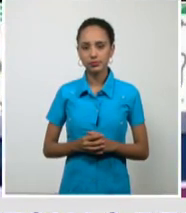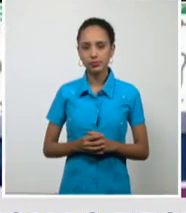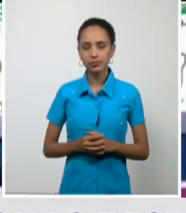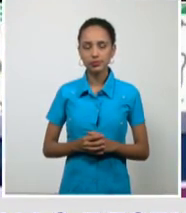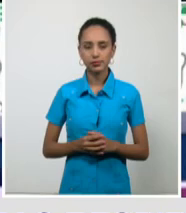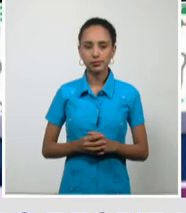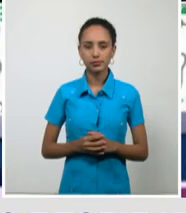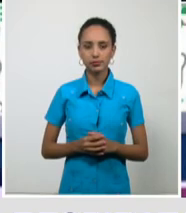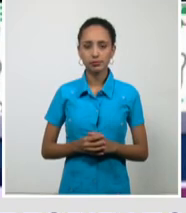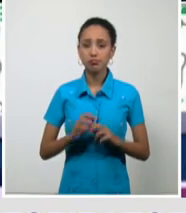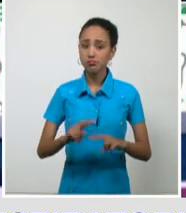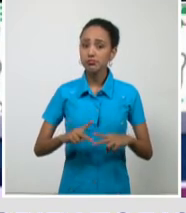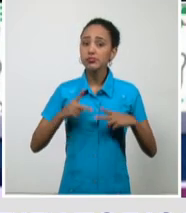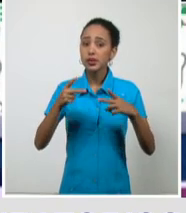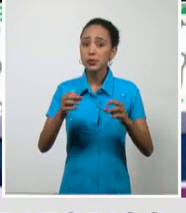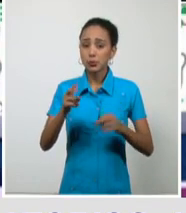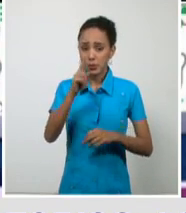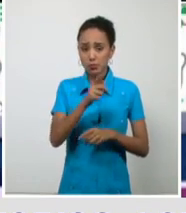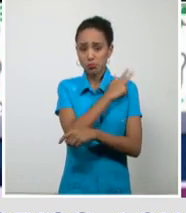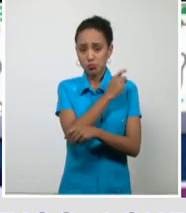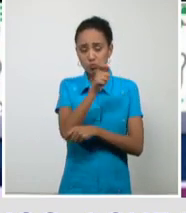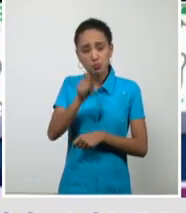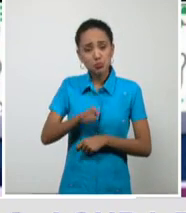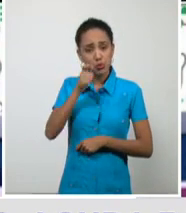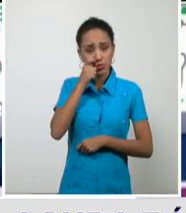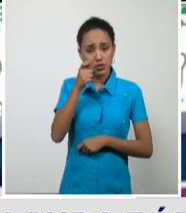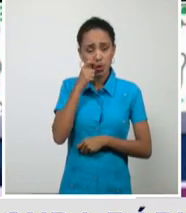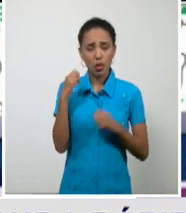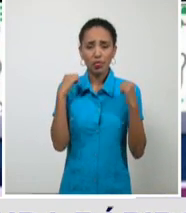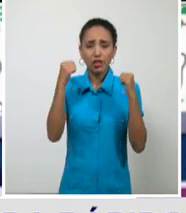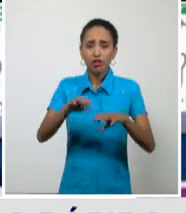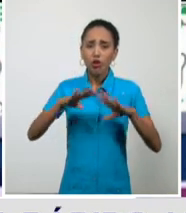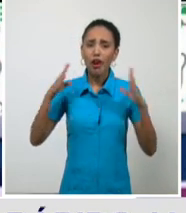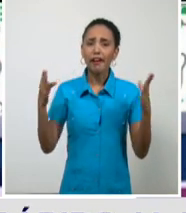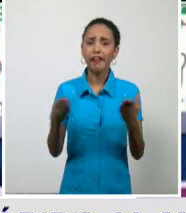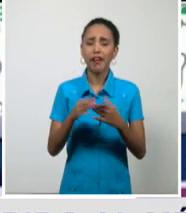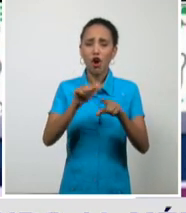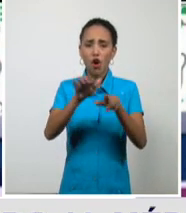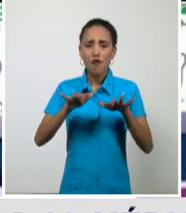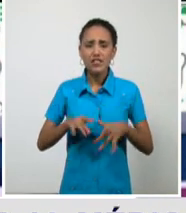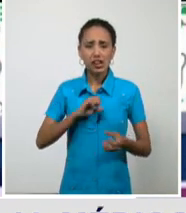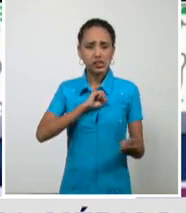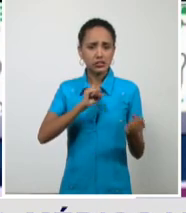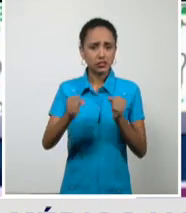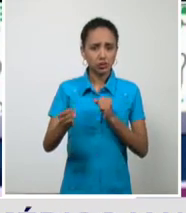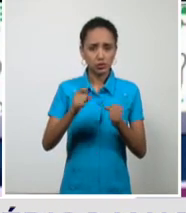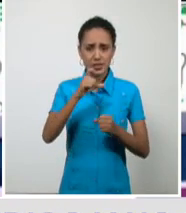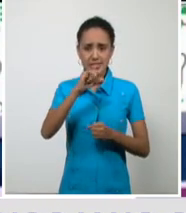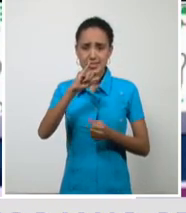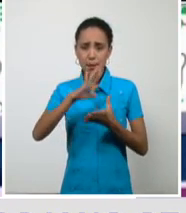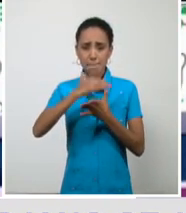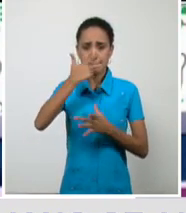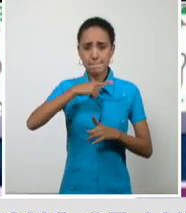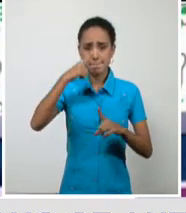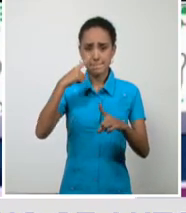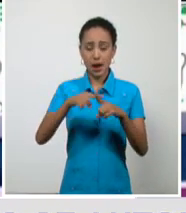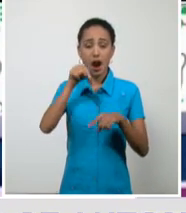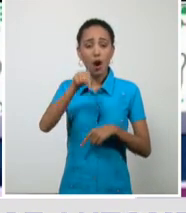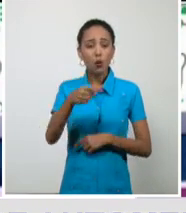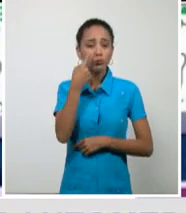Y vuelvo con el profesor Jorge Álvarez Álvarez, director general de la Oficina Regulatoria del SIGMA, ahora para